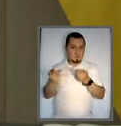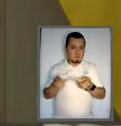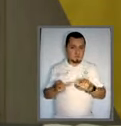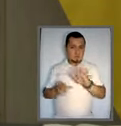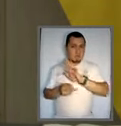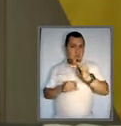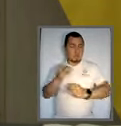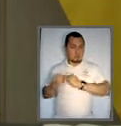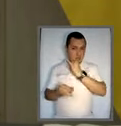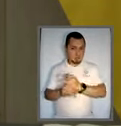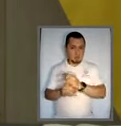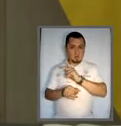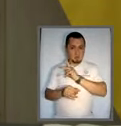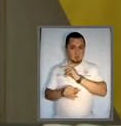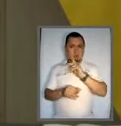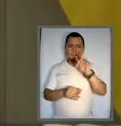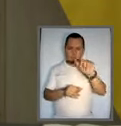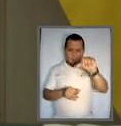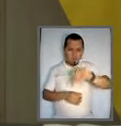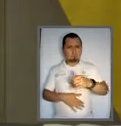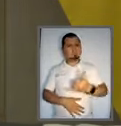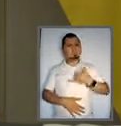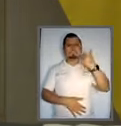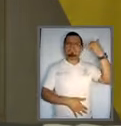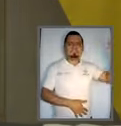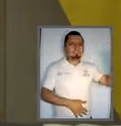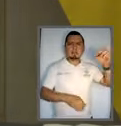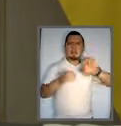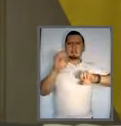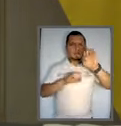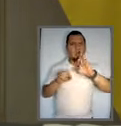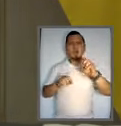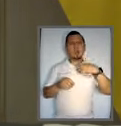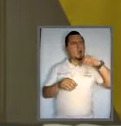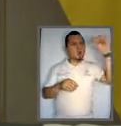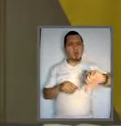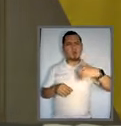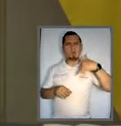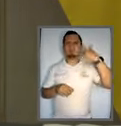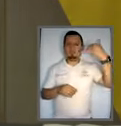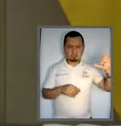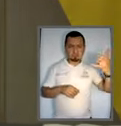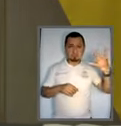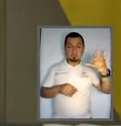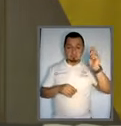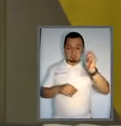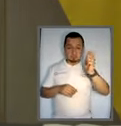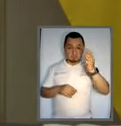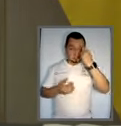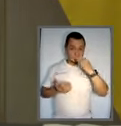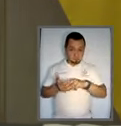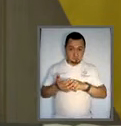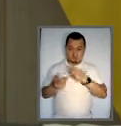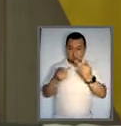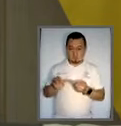autoridades internacionales, que yo hablé a agradecer el gesto, como lo hago con cualquier empresario que nos apoya, pero creo que pues es